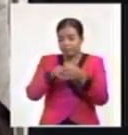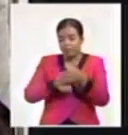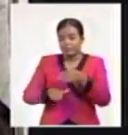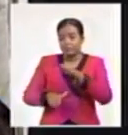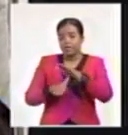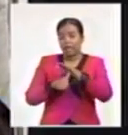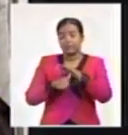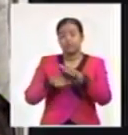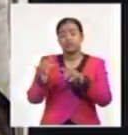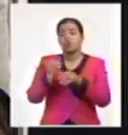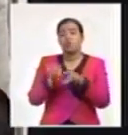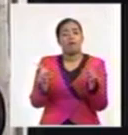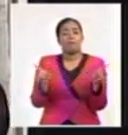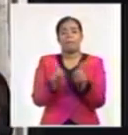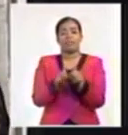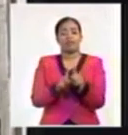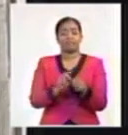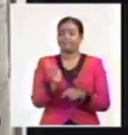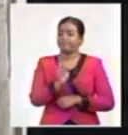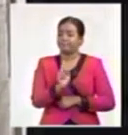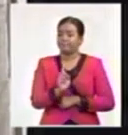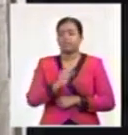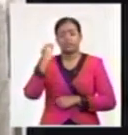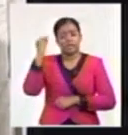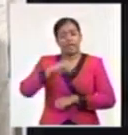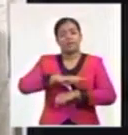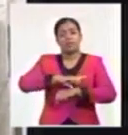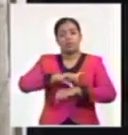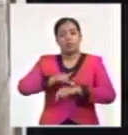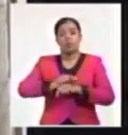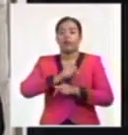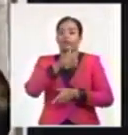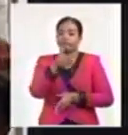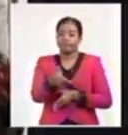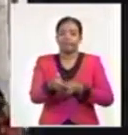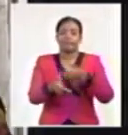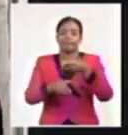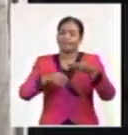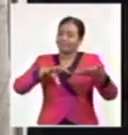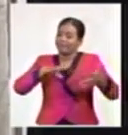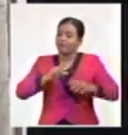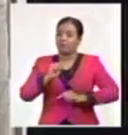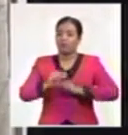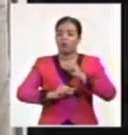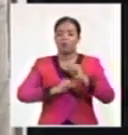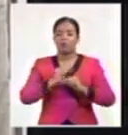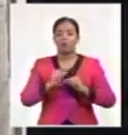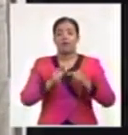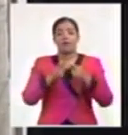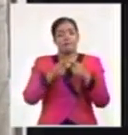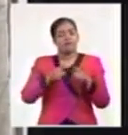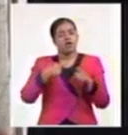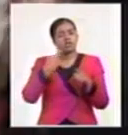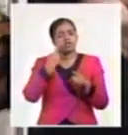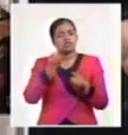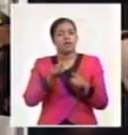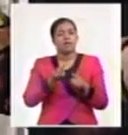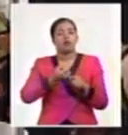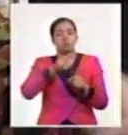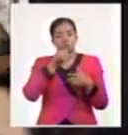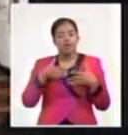no va a ser un proceso para nada fácil, es un proceso complejo, pero al menos existe la